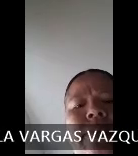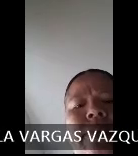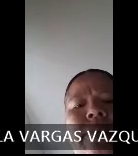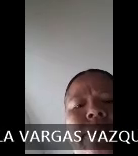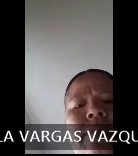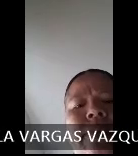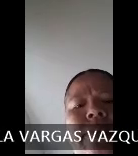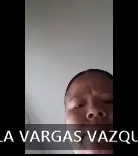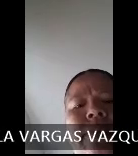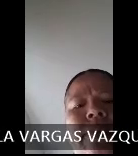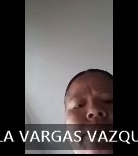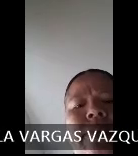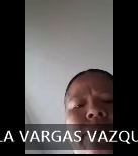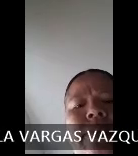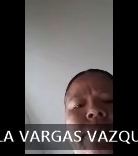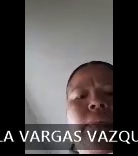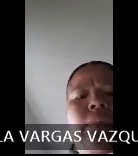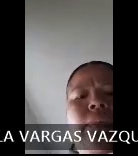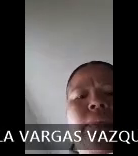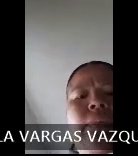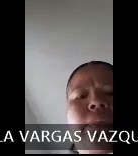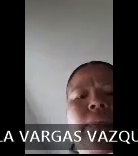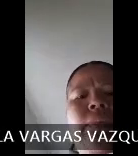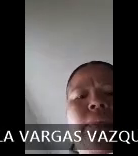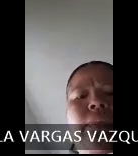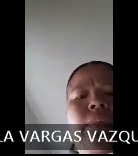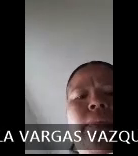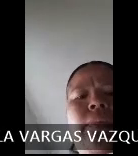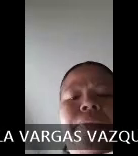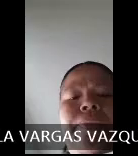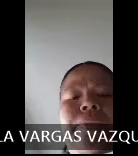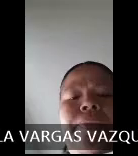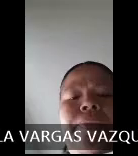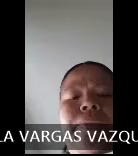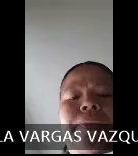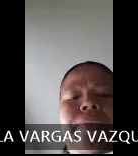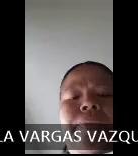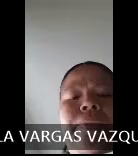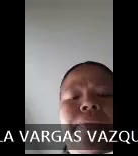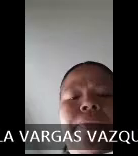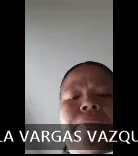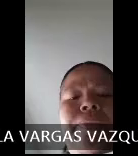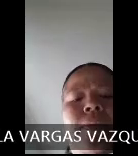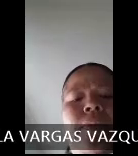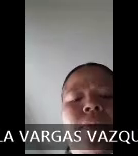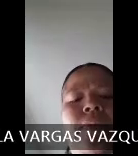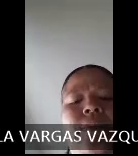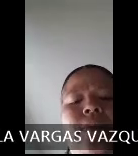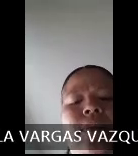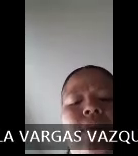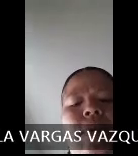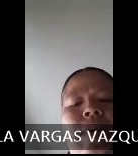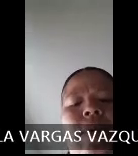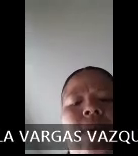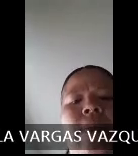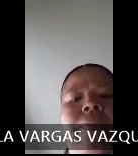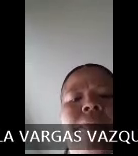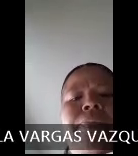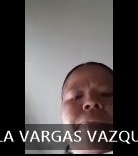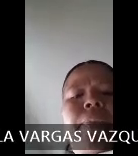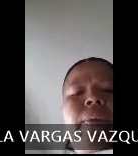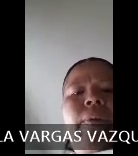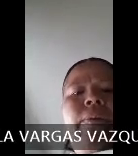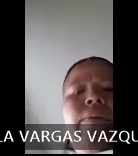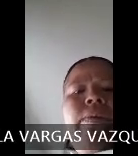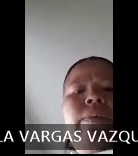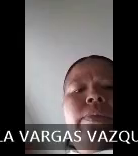Claro, eso es maltrato animal. ¿Cómo es posible? Inconscientes, pobre burro. Hagamos lo que hagamos, no